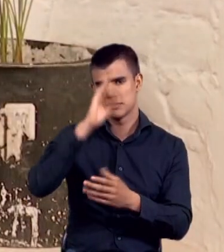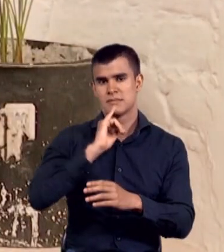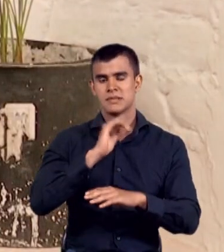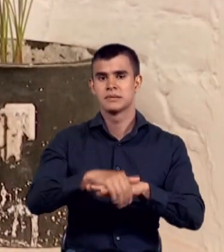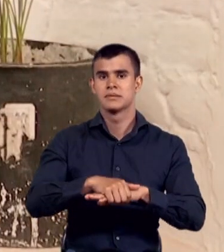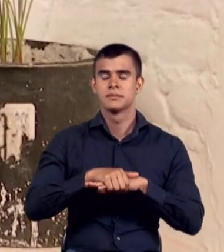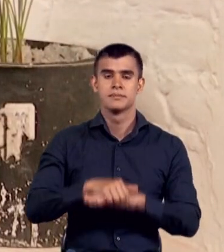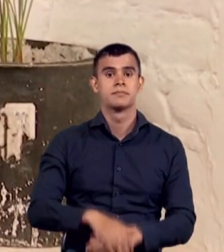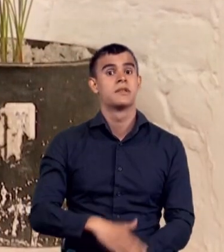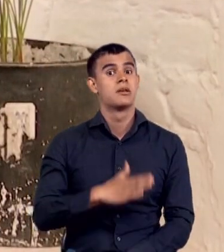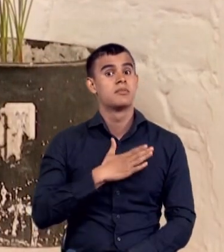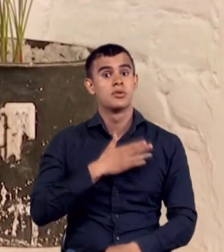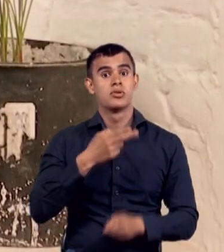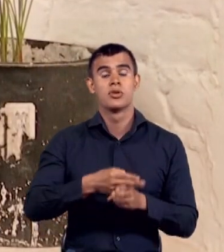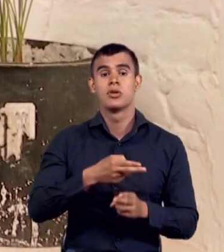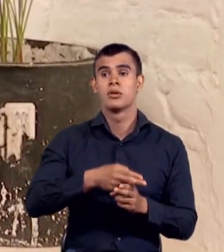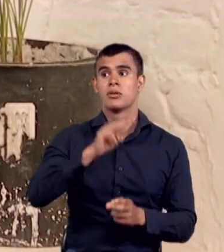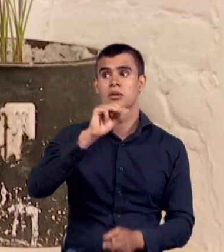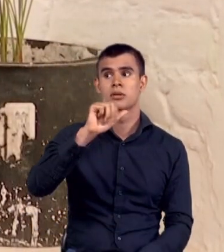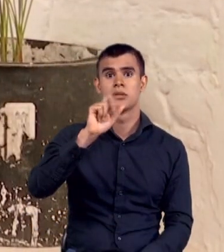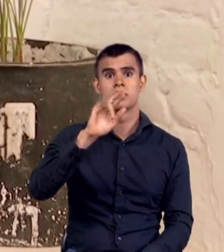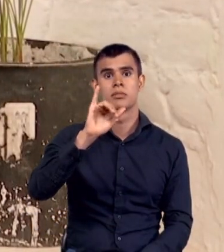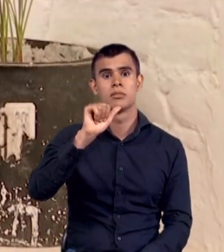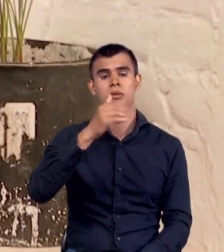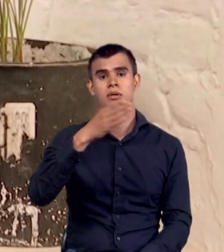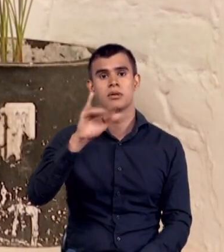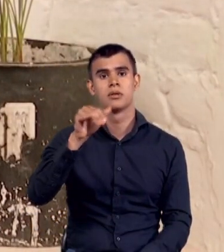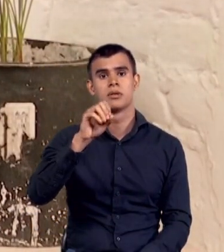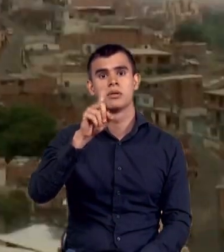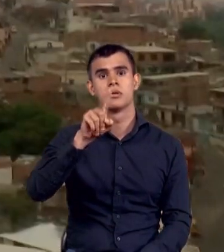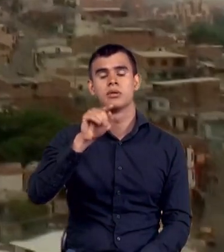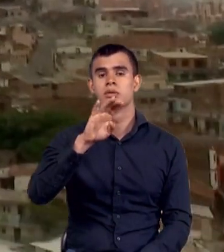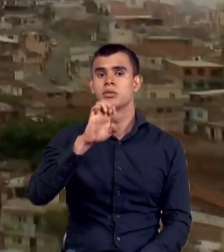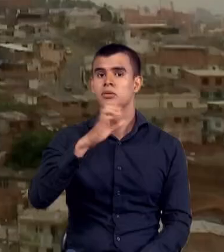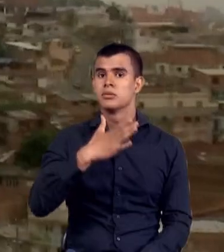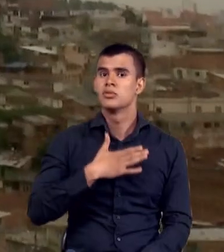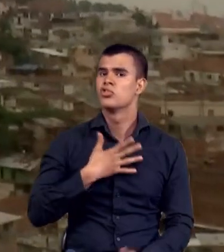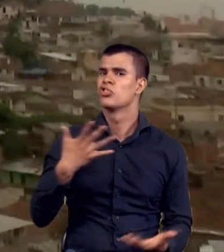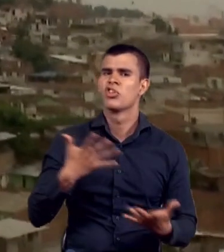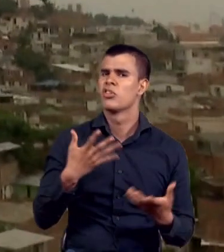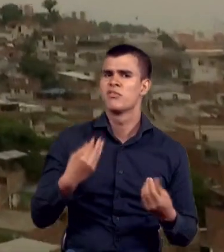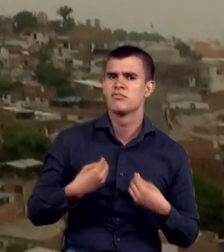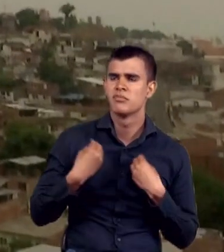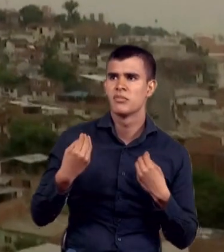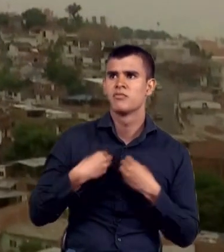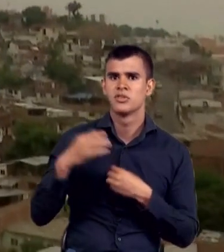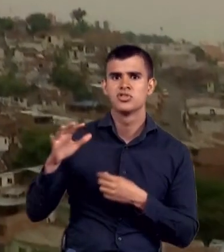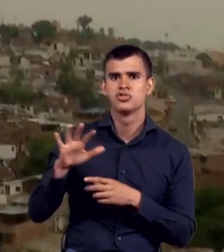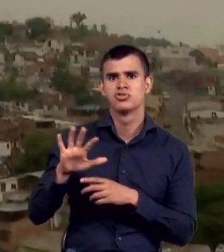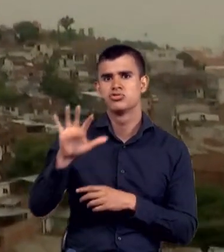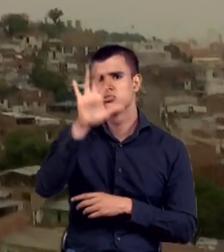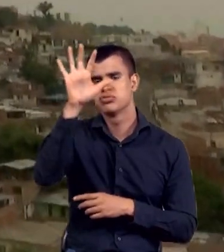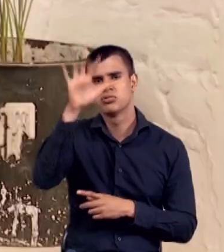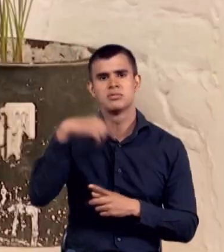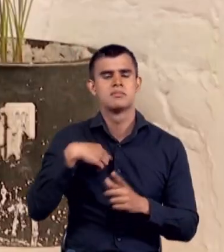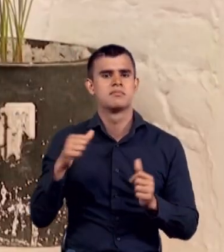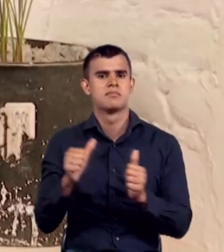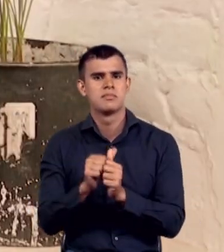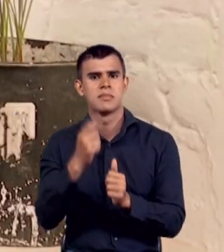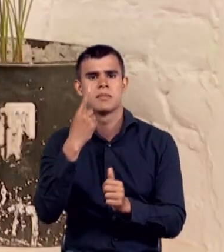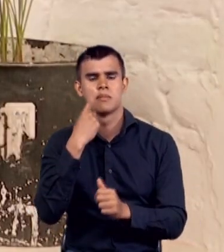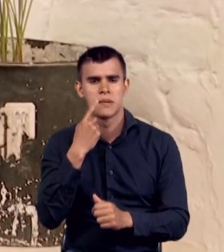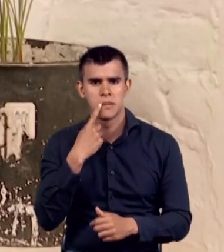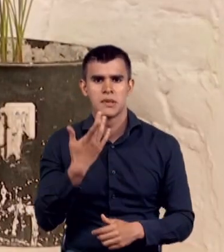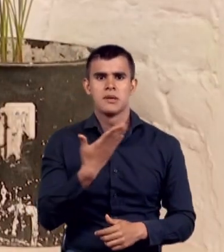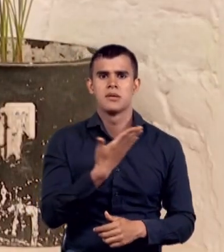My name is María José. I live in Siloé with